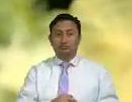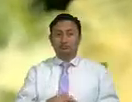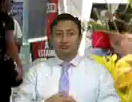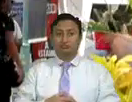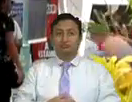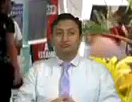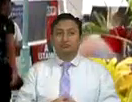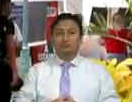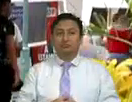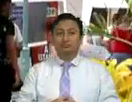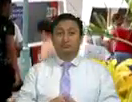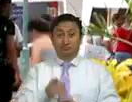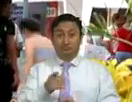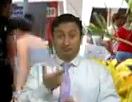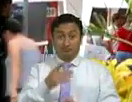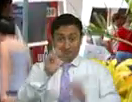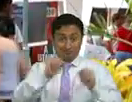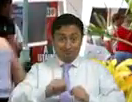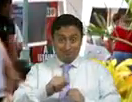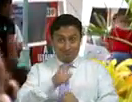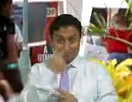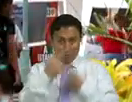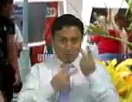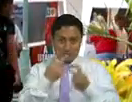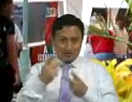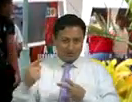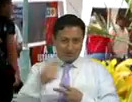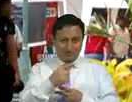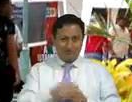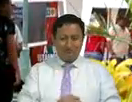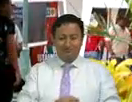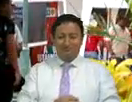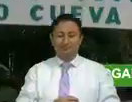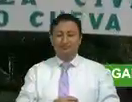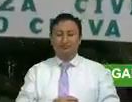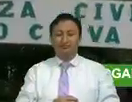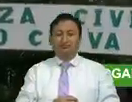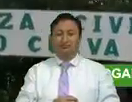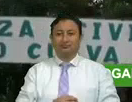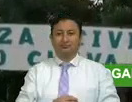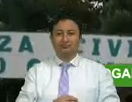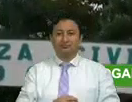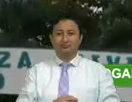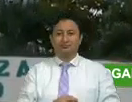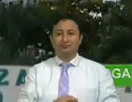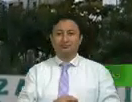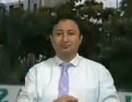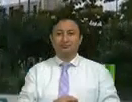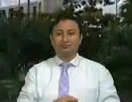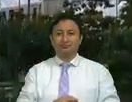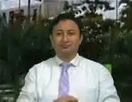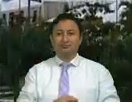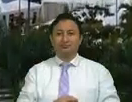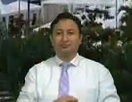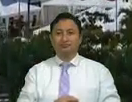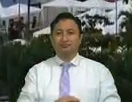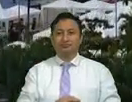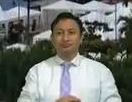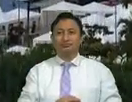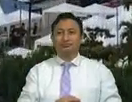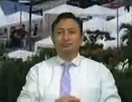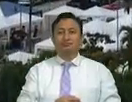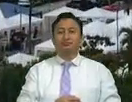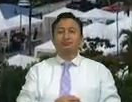no dude en visitar este hermoso lugar de nuestro país con la realización de marco